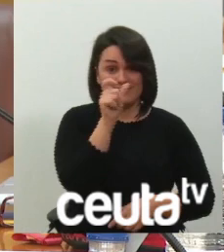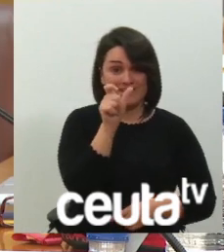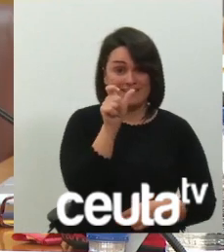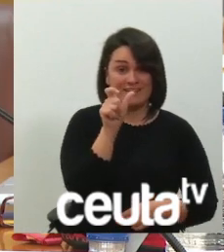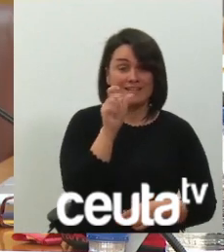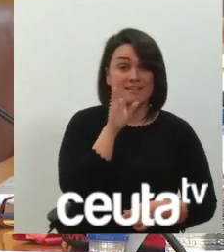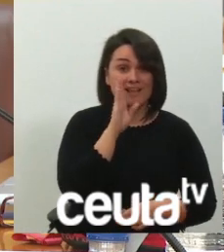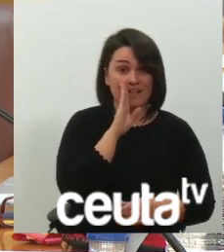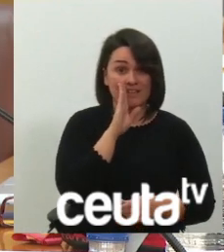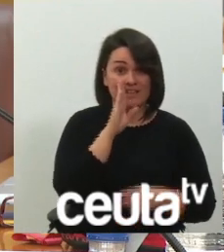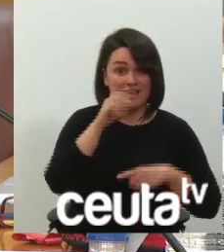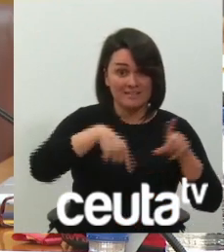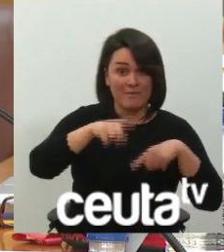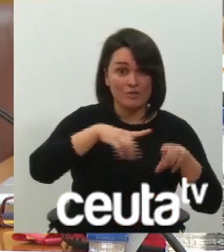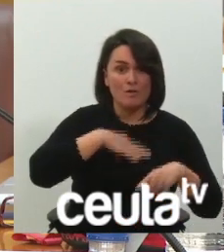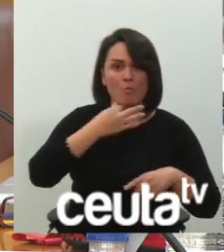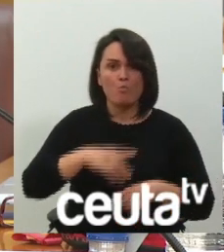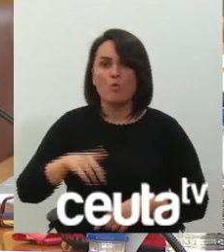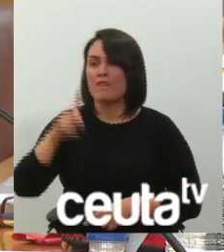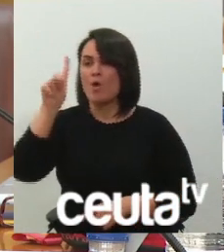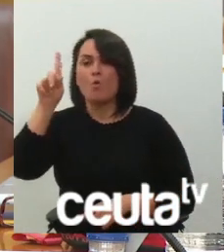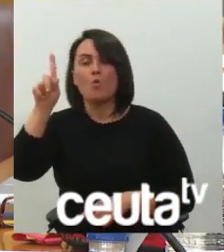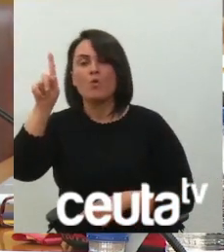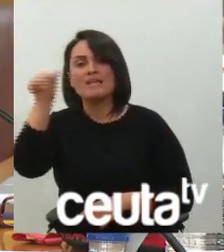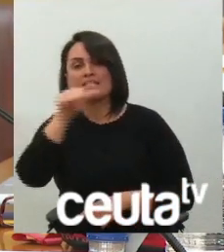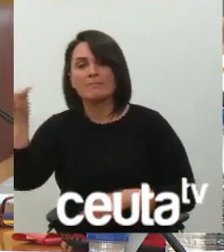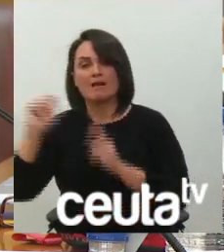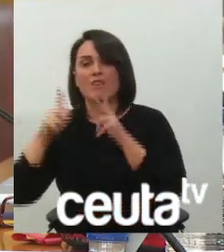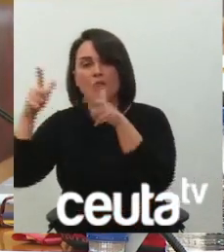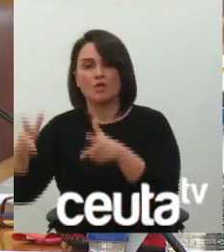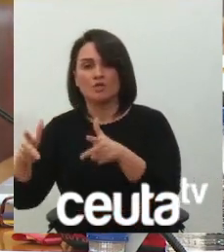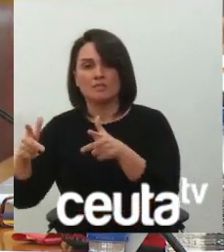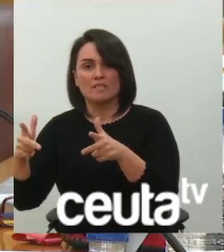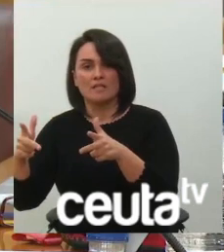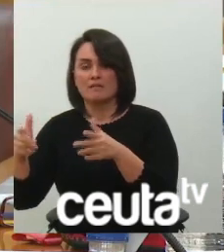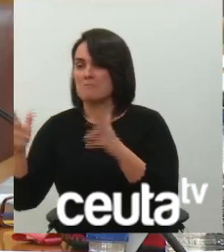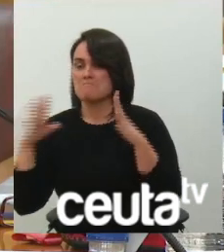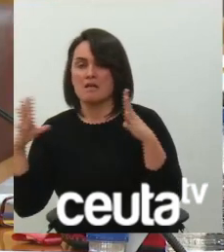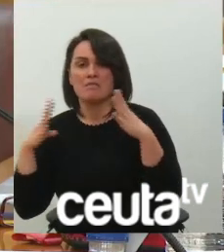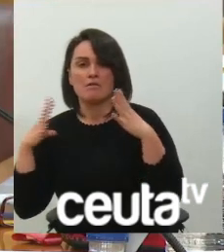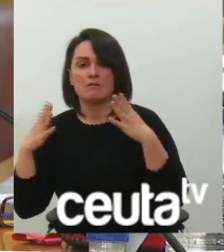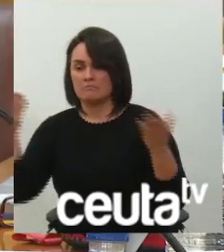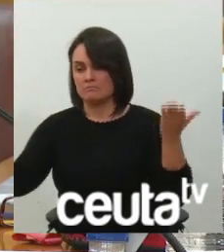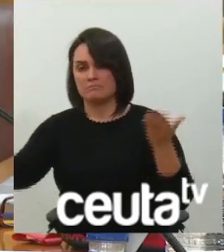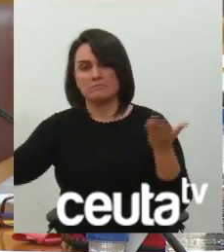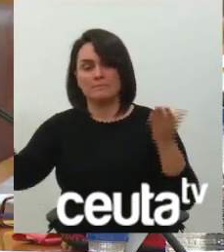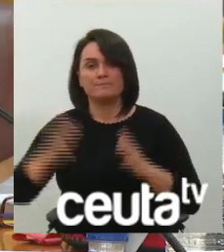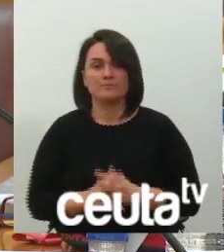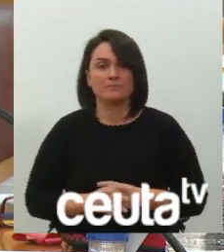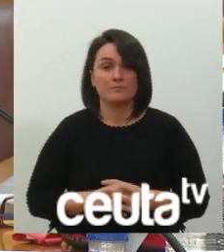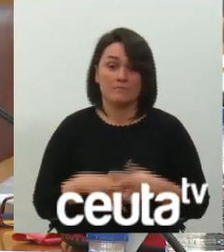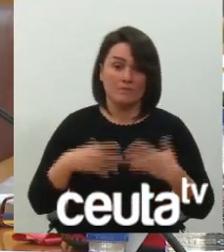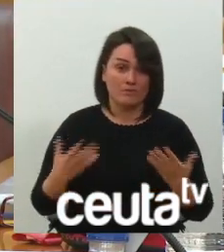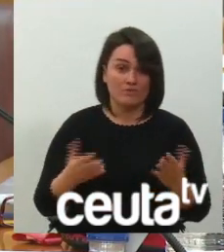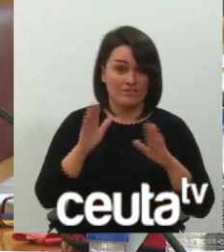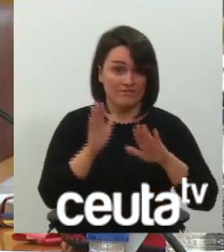península esas cifras hacen que venir a hacer turismo a ceuta sea prácticamente inviable